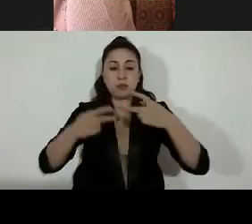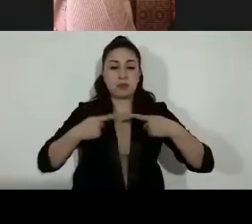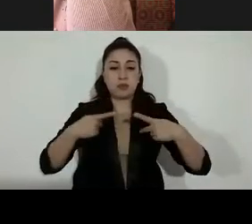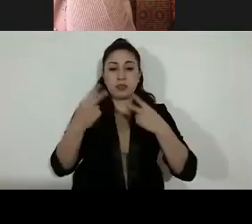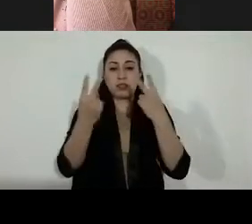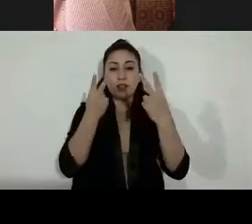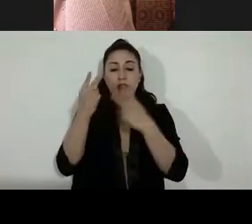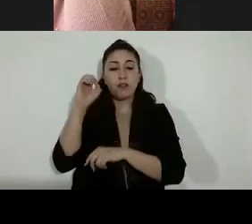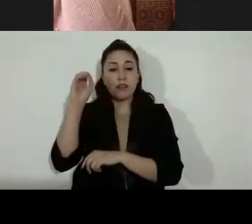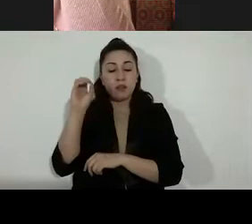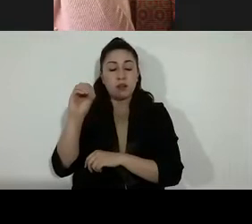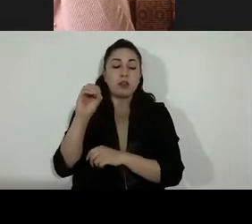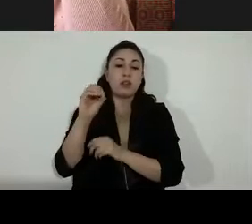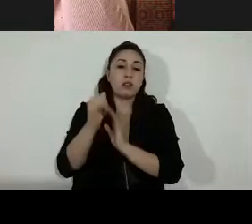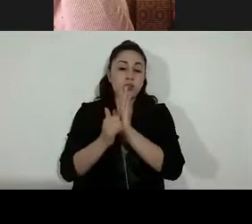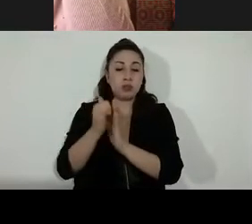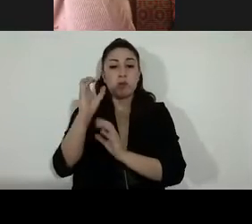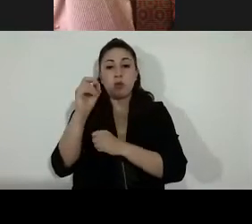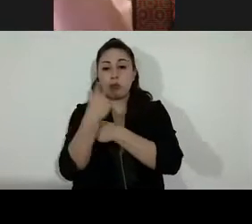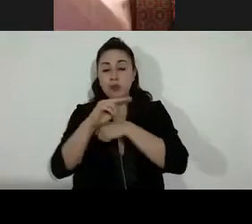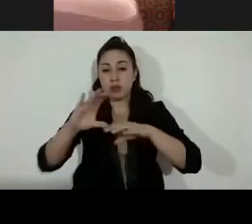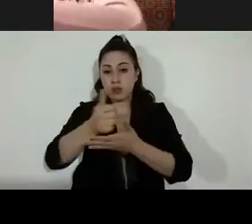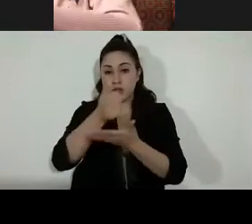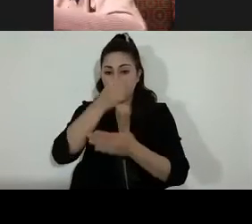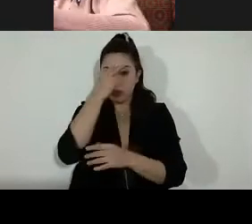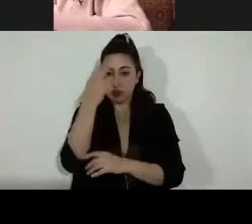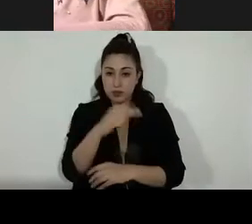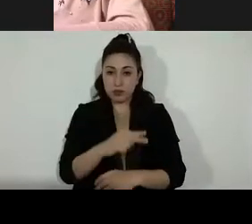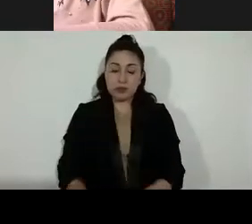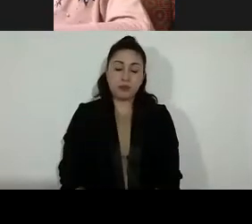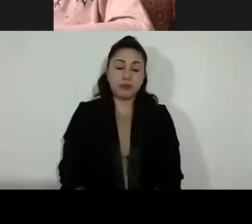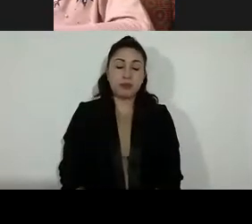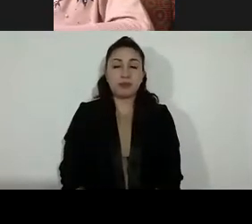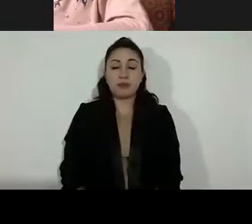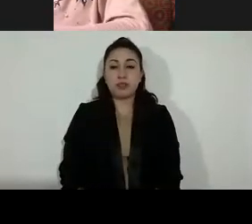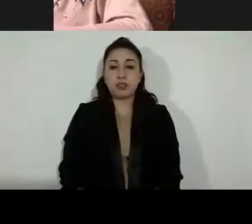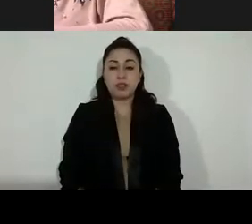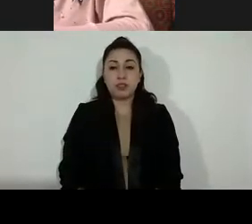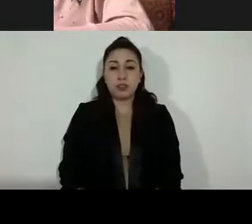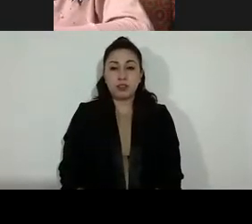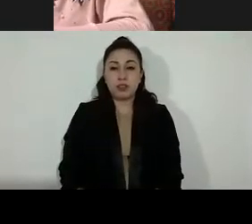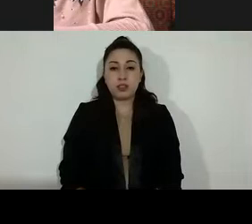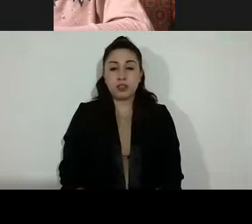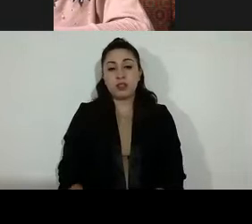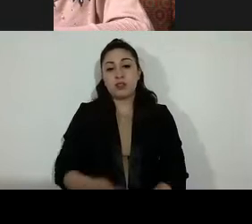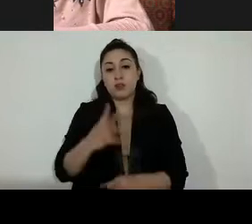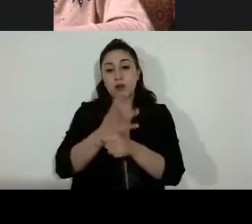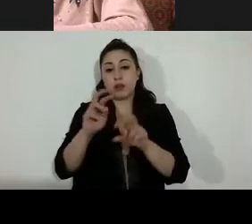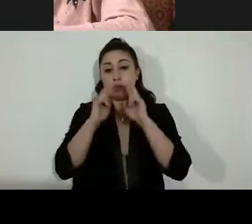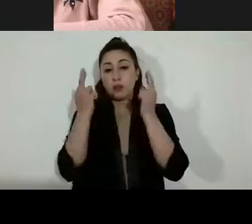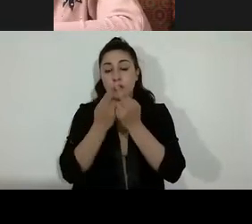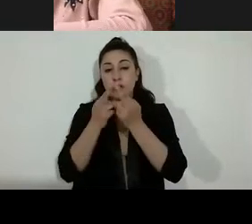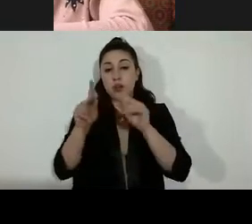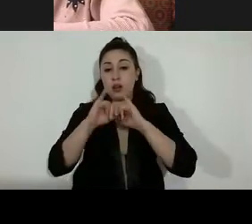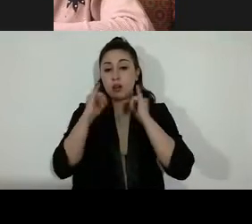medios de difusión digitales y del canal del Congreso. Daremos inicio a nuestra cuarta sesión ordinaria de la Junta de